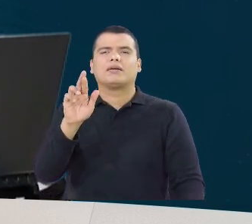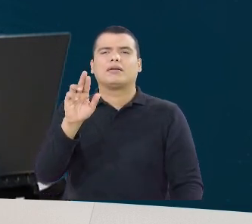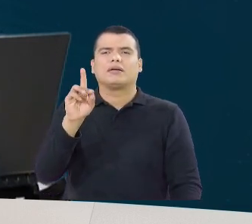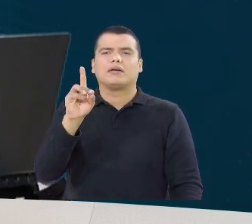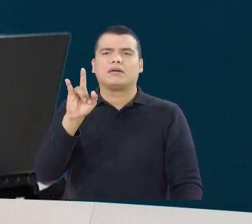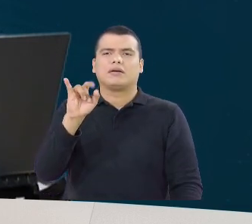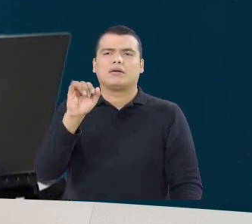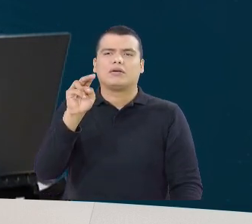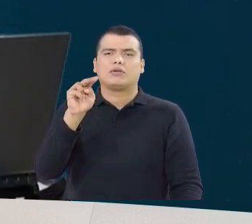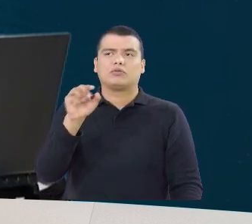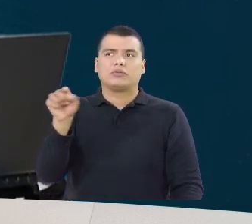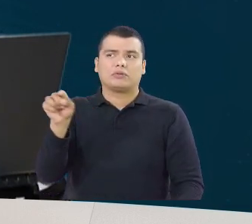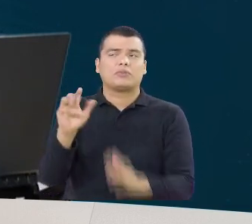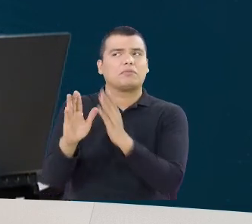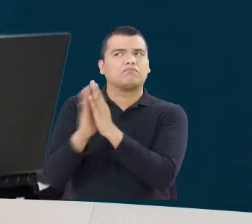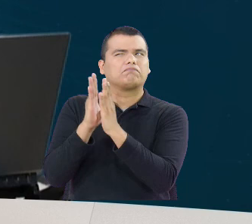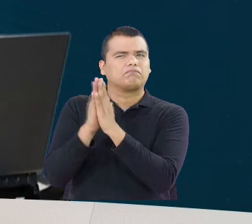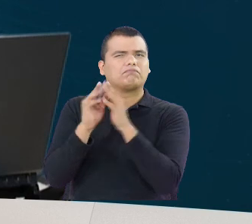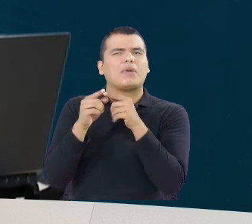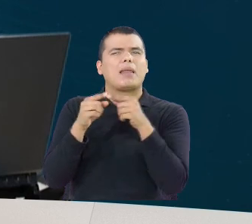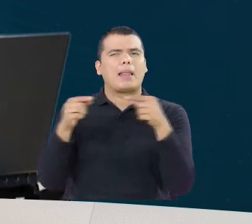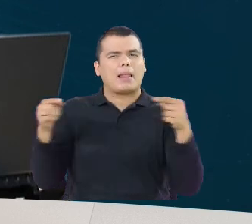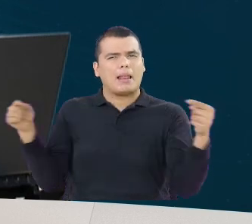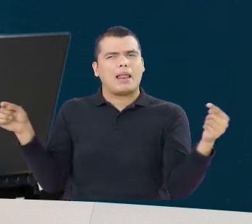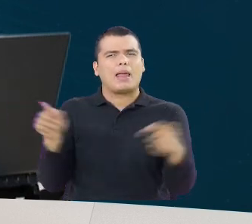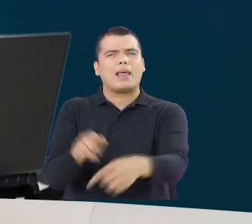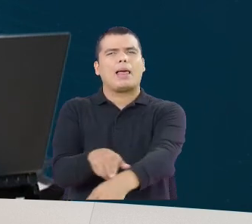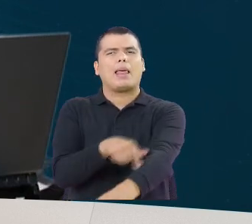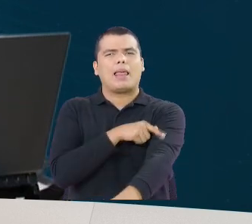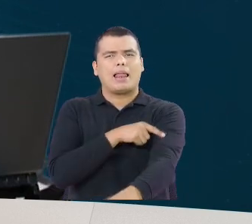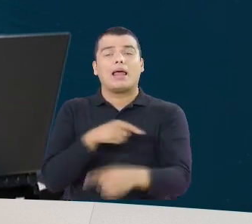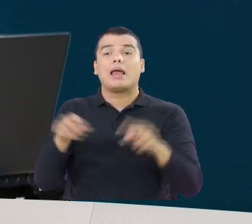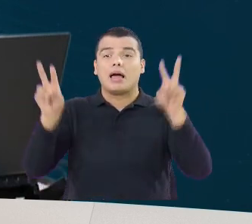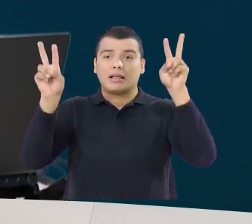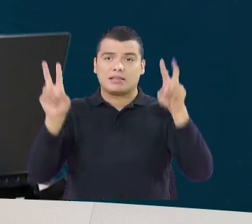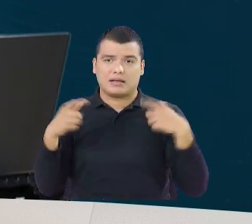de que hay mucha información en español